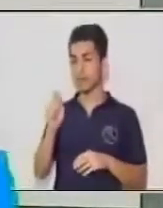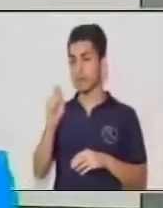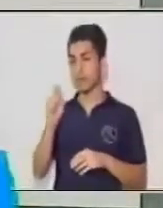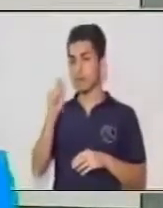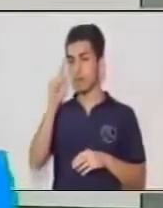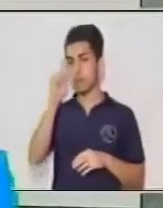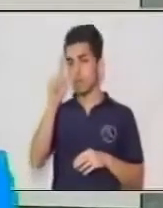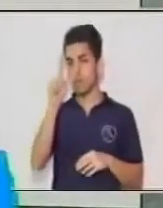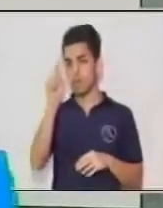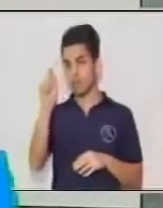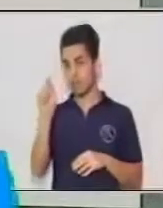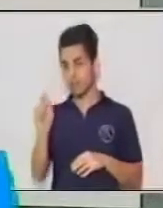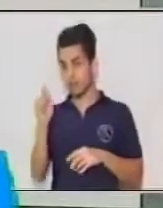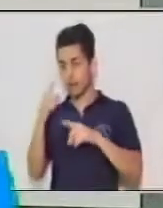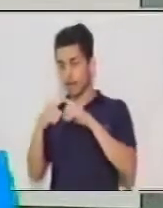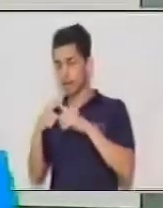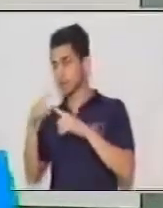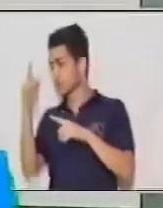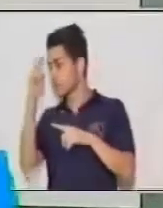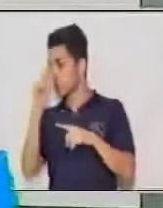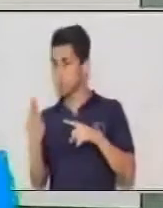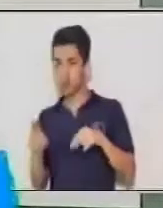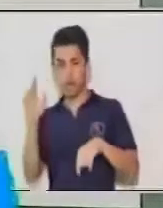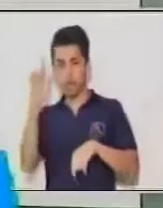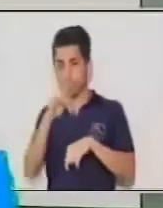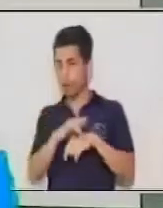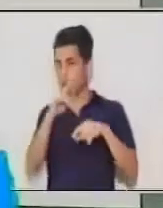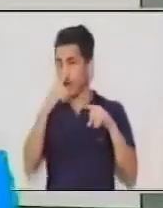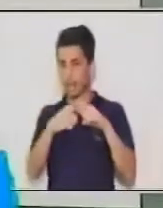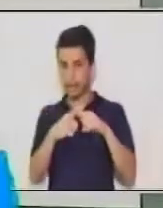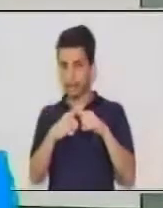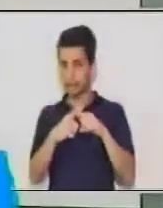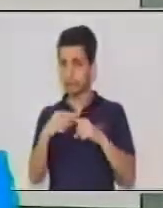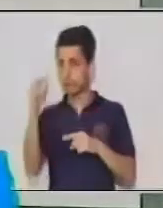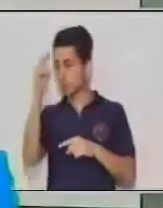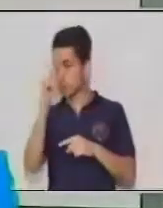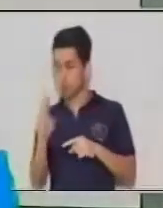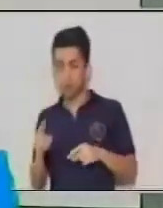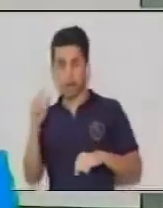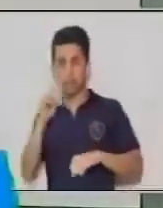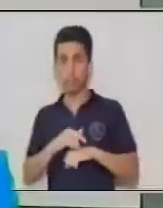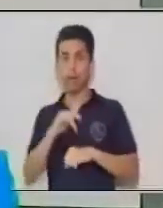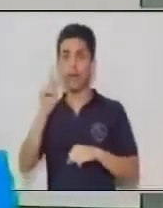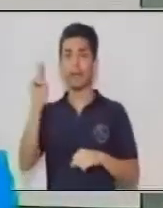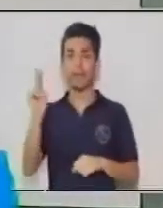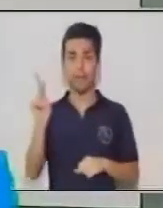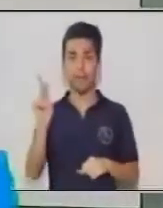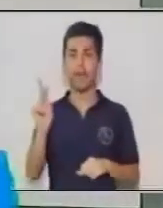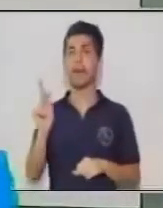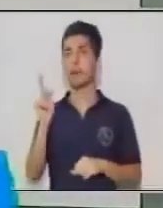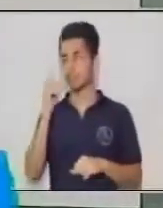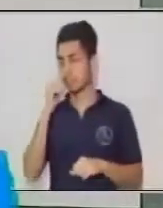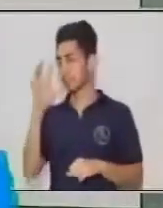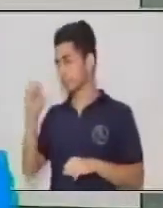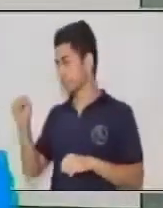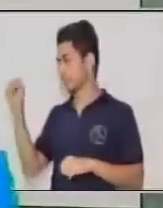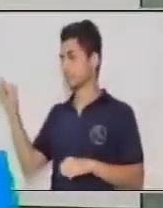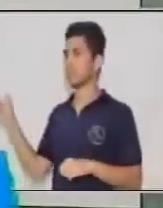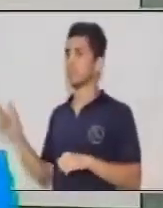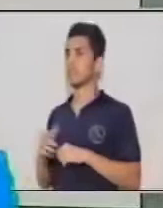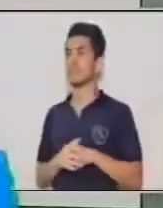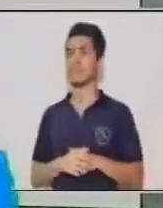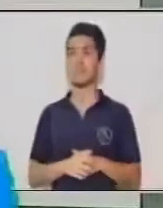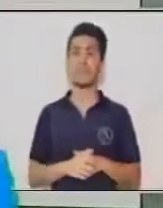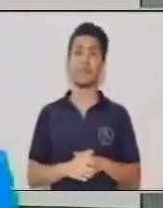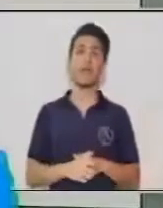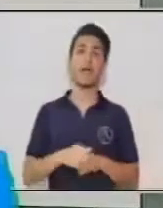a tocar a los ejes X, al eje X ni al eje Y. Y démonos cuenta, si X